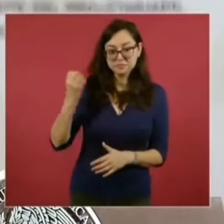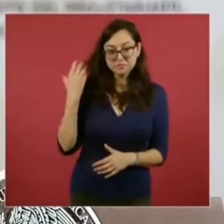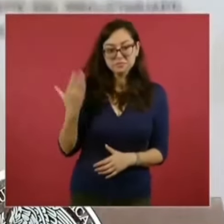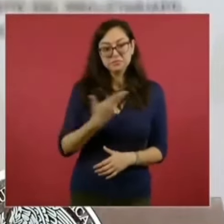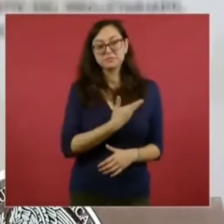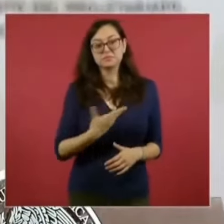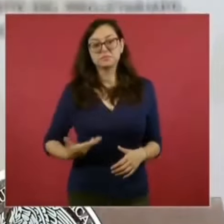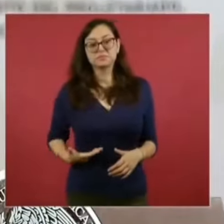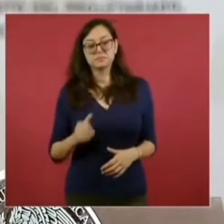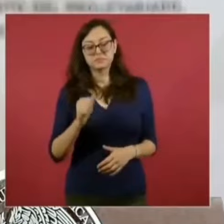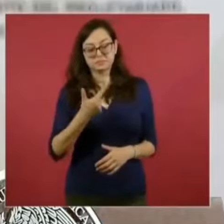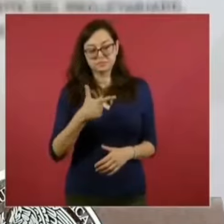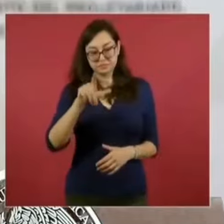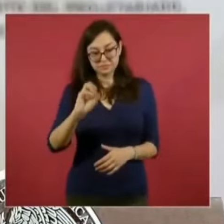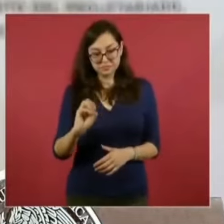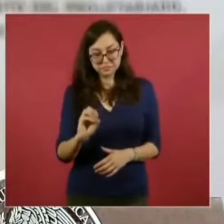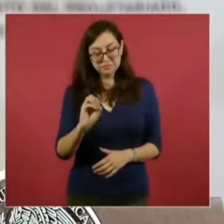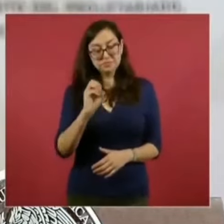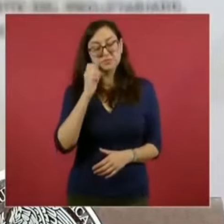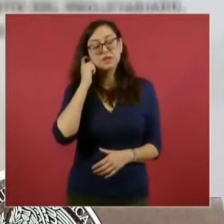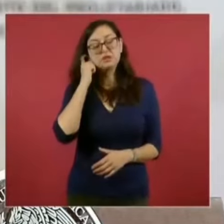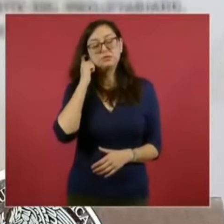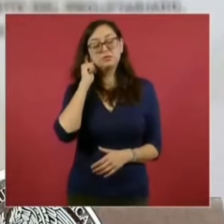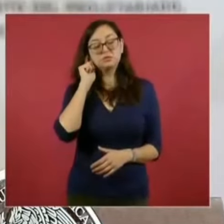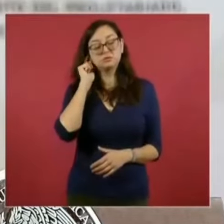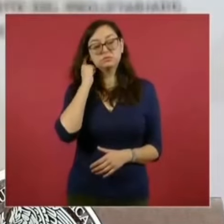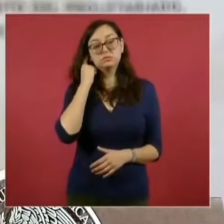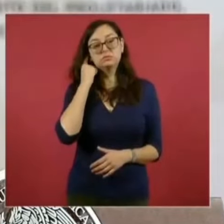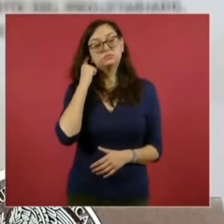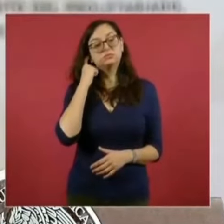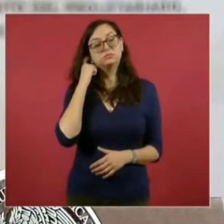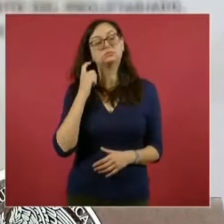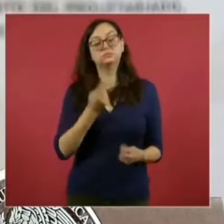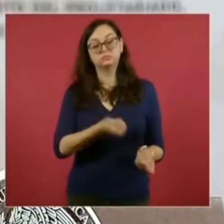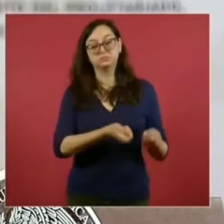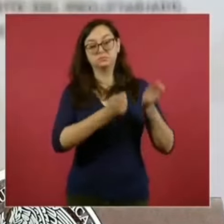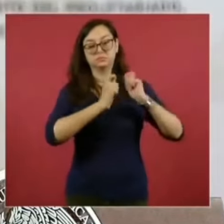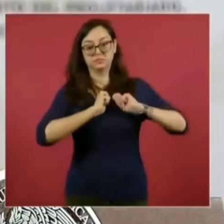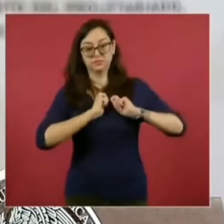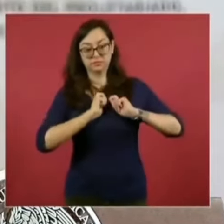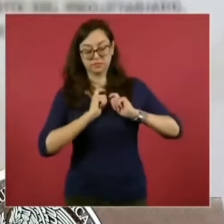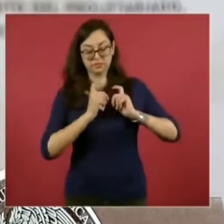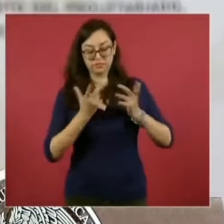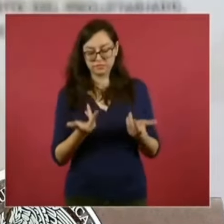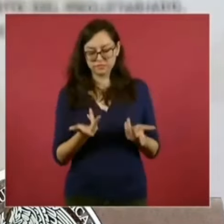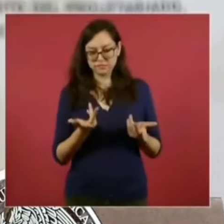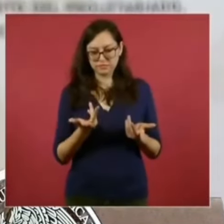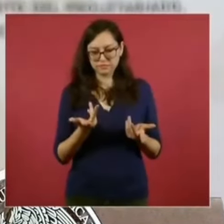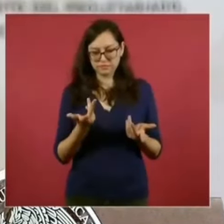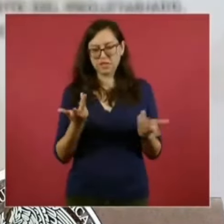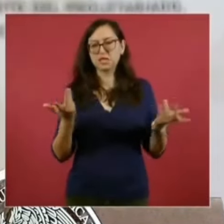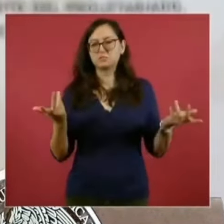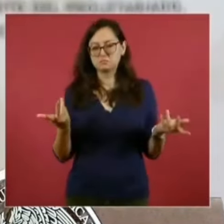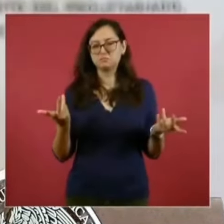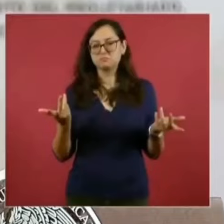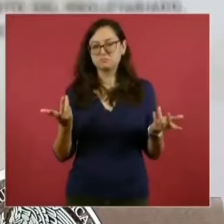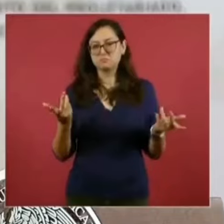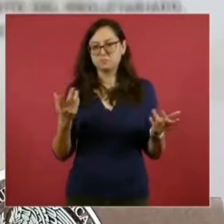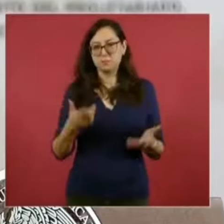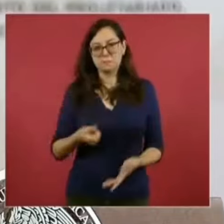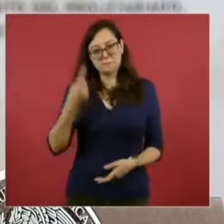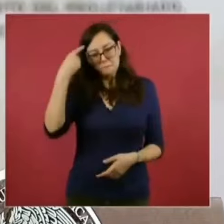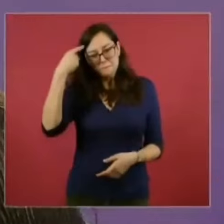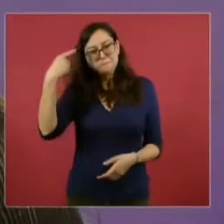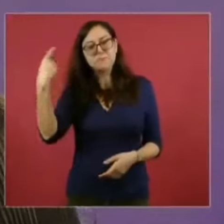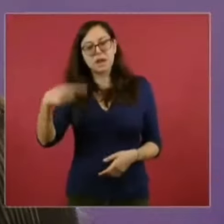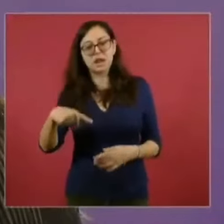López Obrador, que contribuyó a encontrar nuevas formas de contrarrestar ideas y de